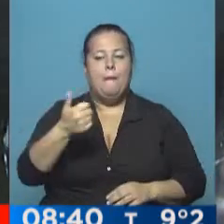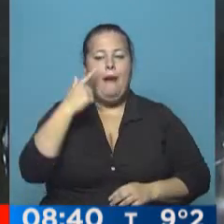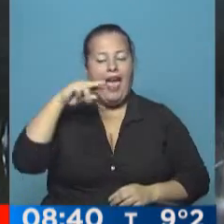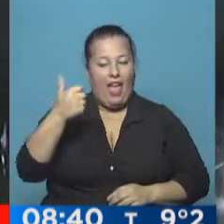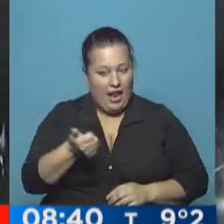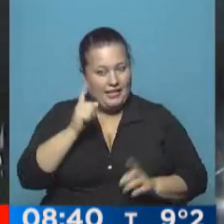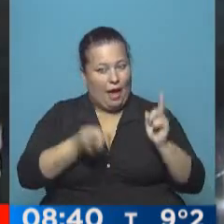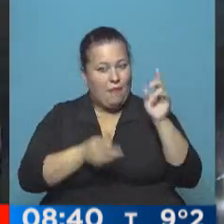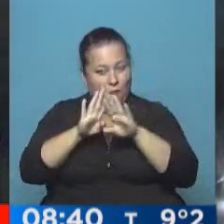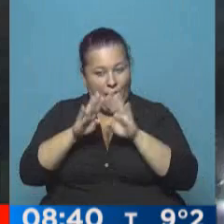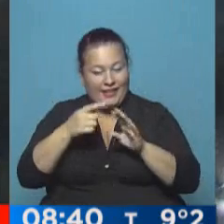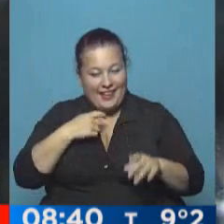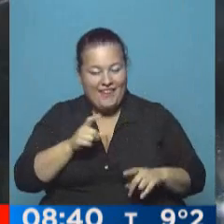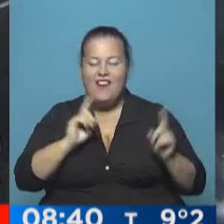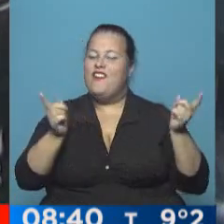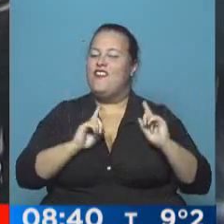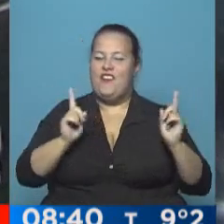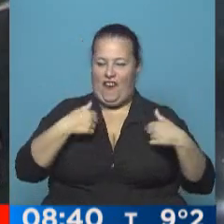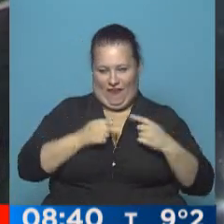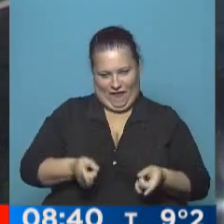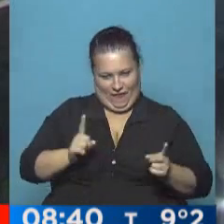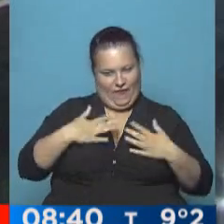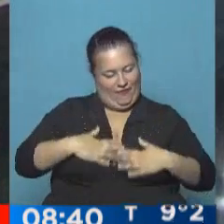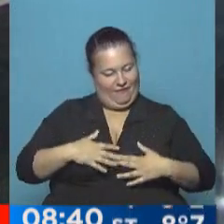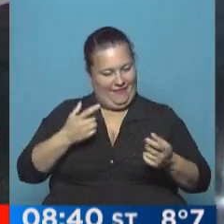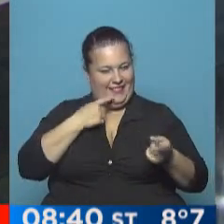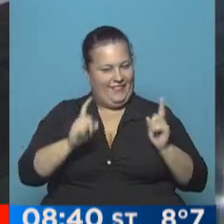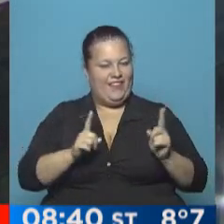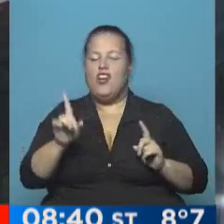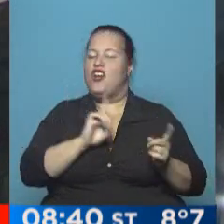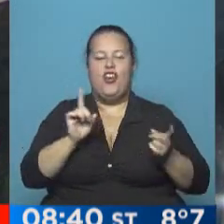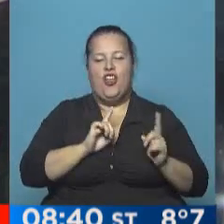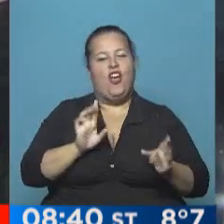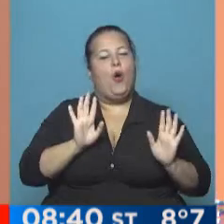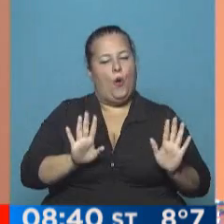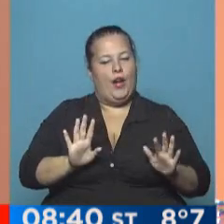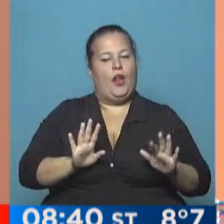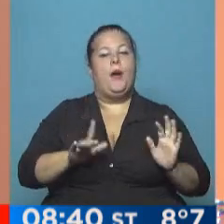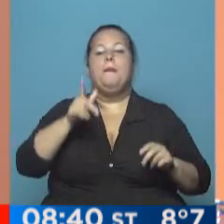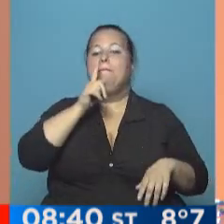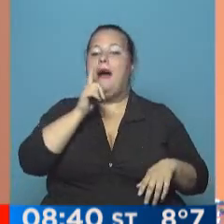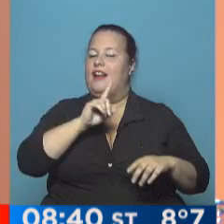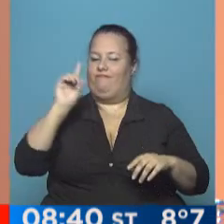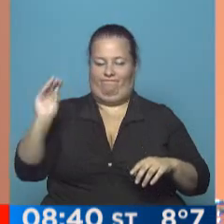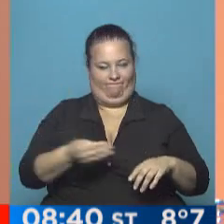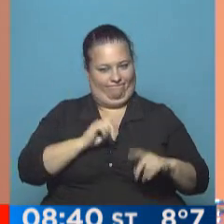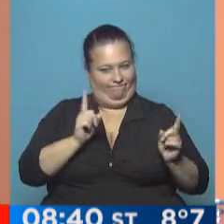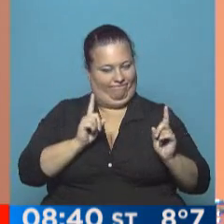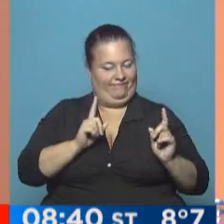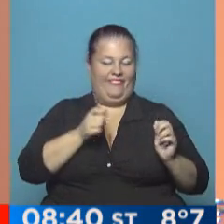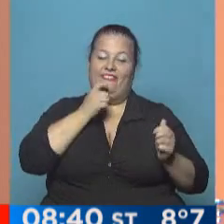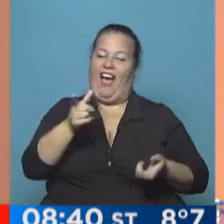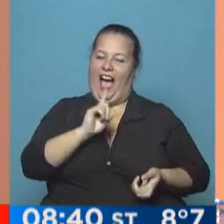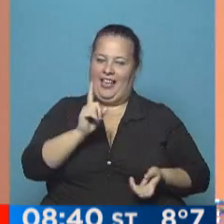¿También Epa. Se va a Puertas de River? No, Puertas se queda firme. No, bueno, no, parece que no le va a salir tan